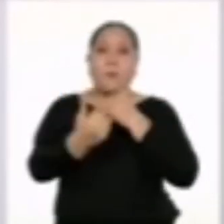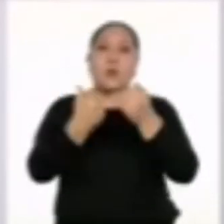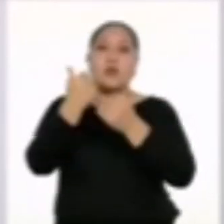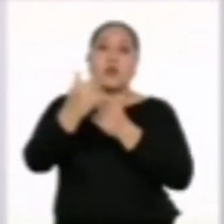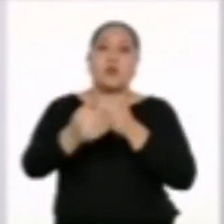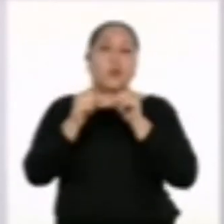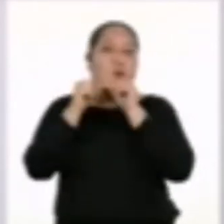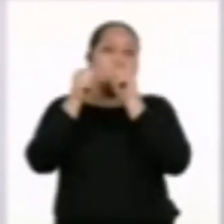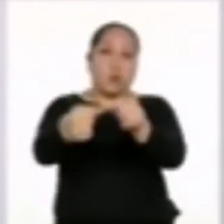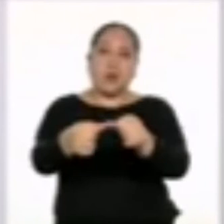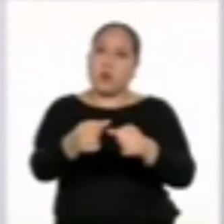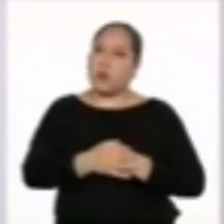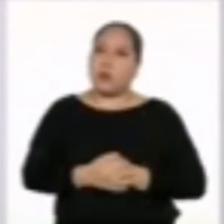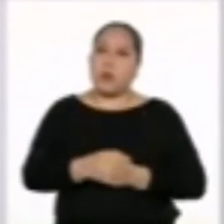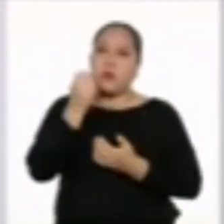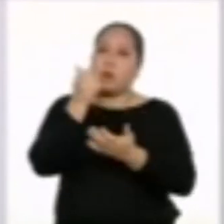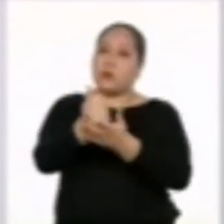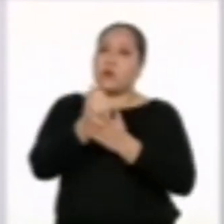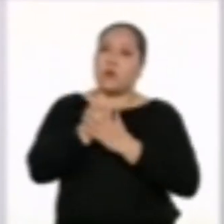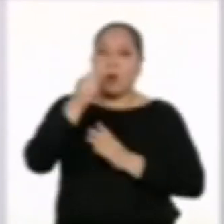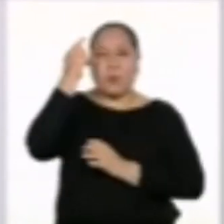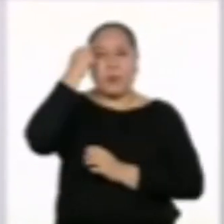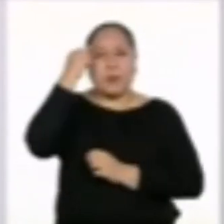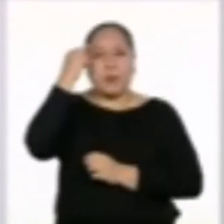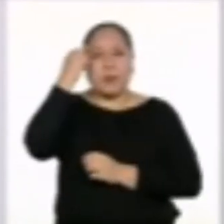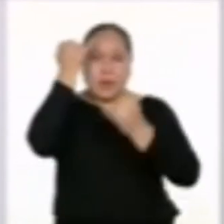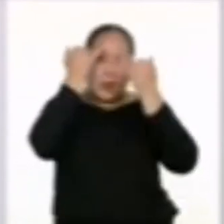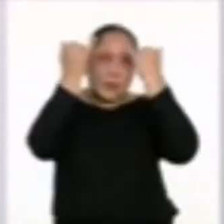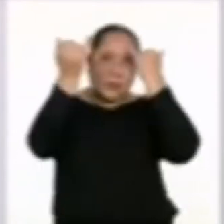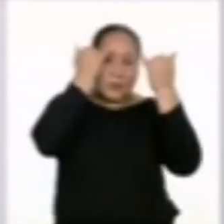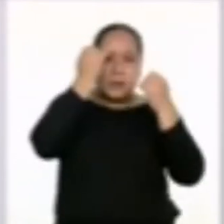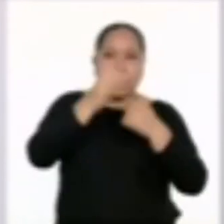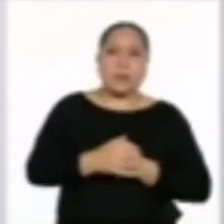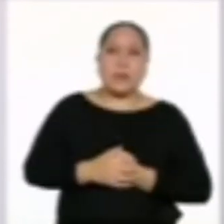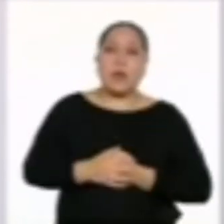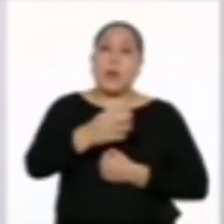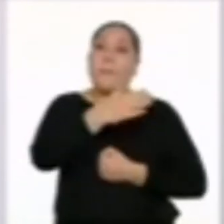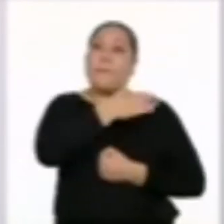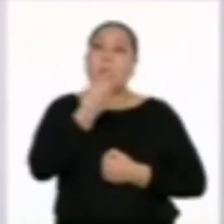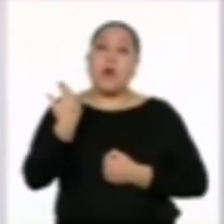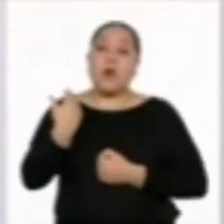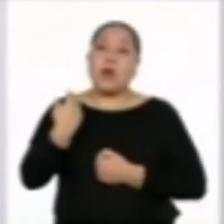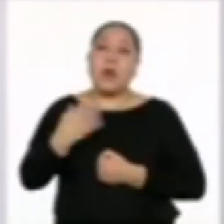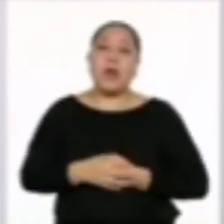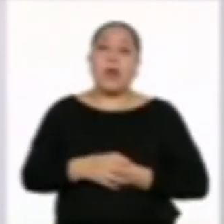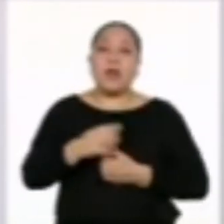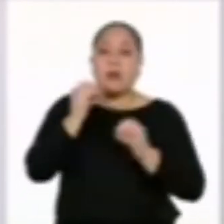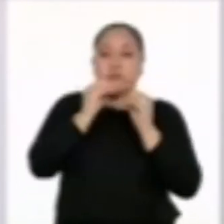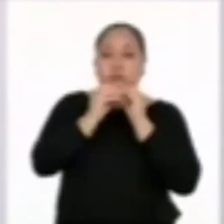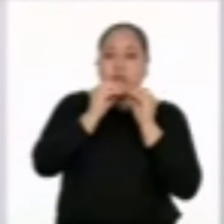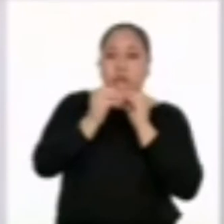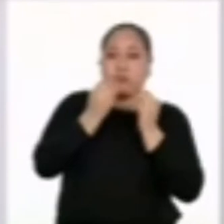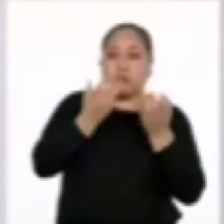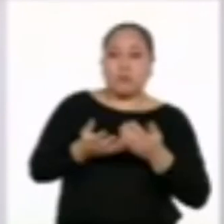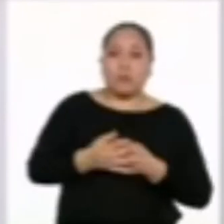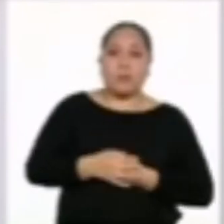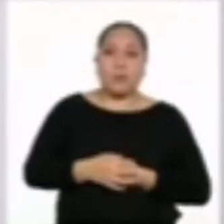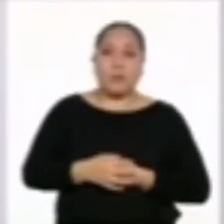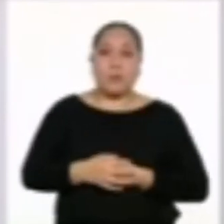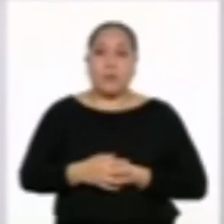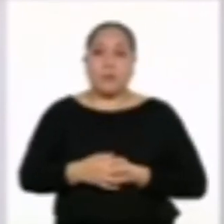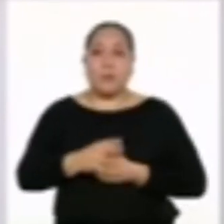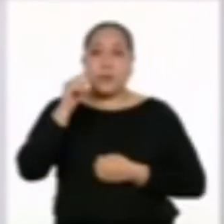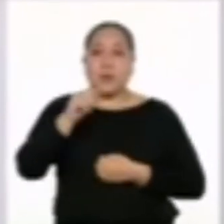proceso permanente que nos ayuda a repensar nuestras ideas e ir mejorando nuestra redacción.